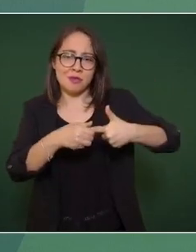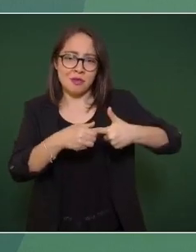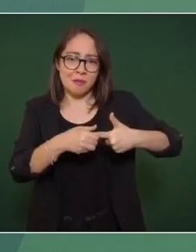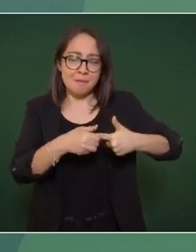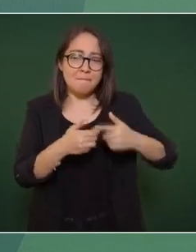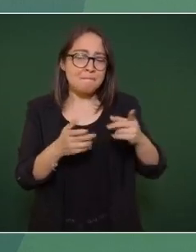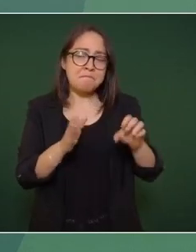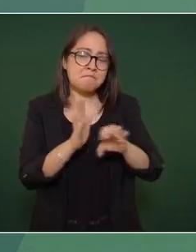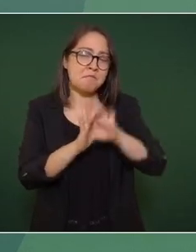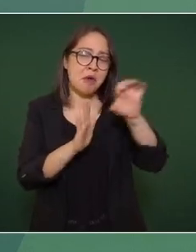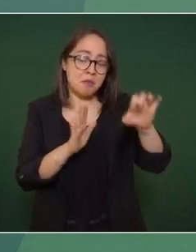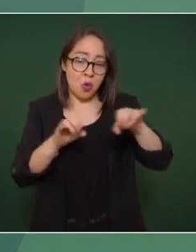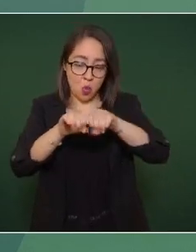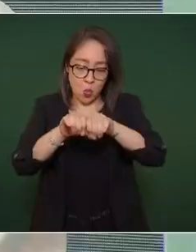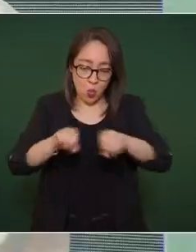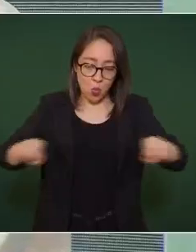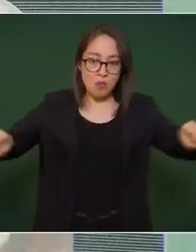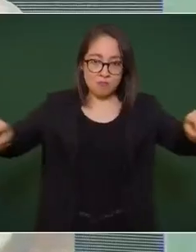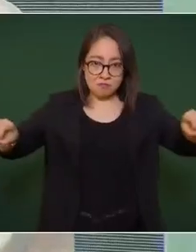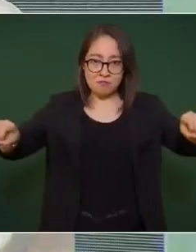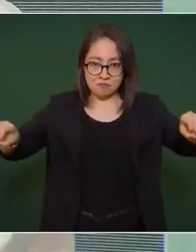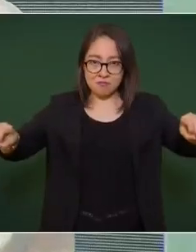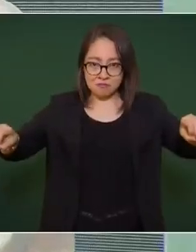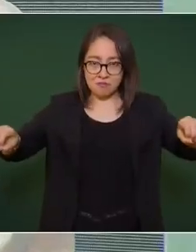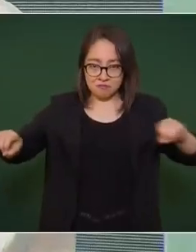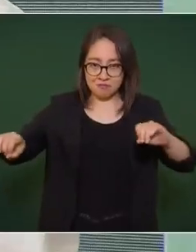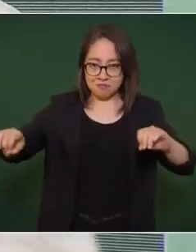perforaban un ducto,